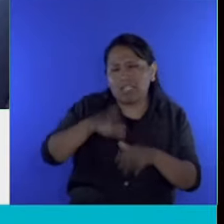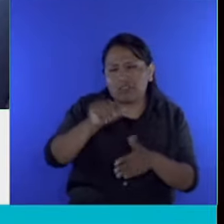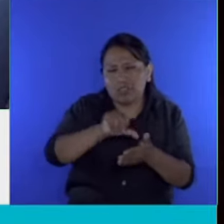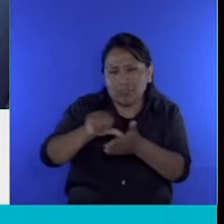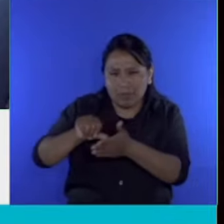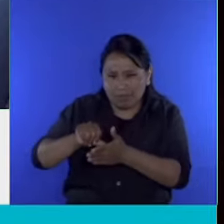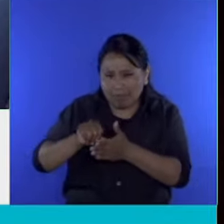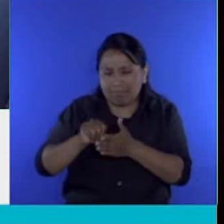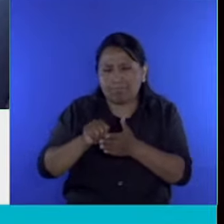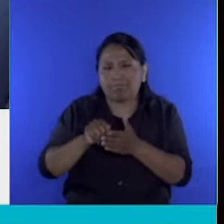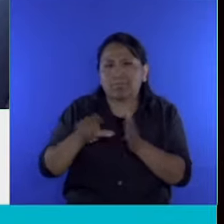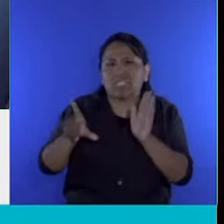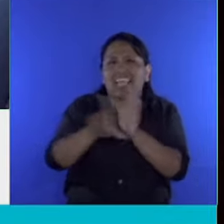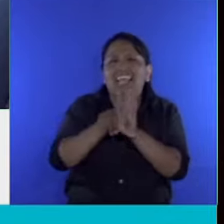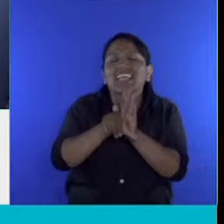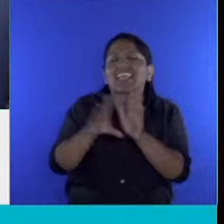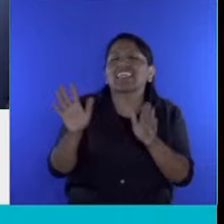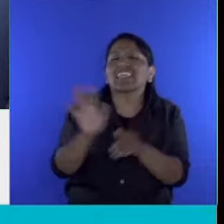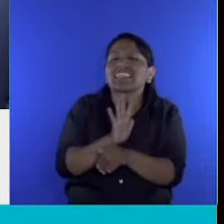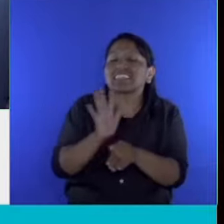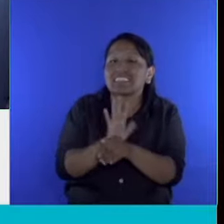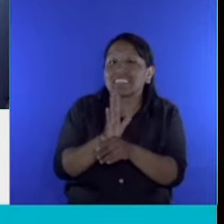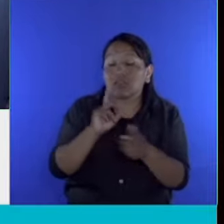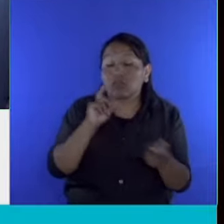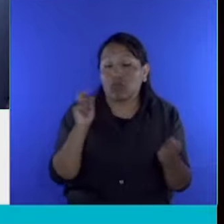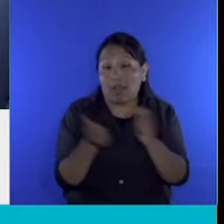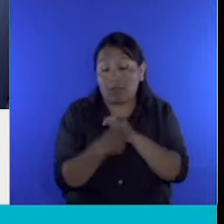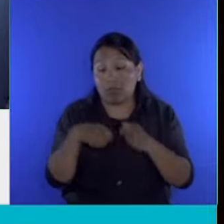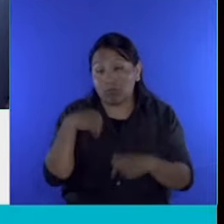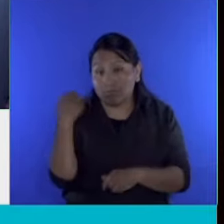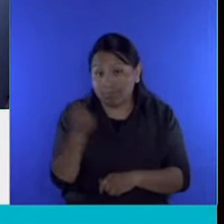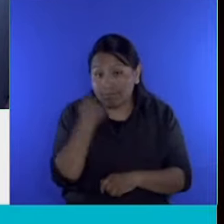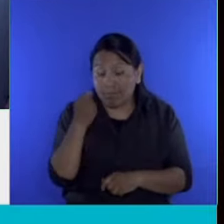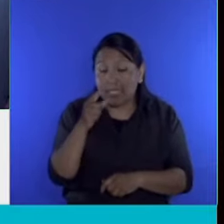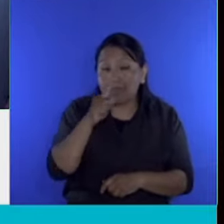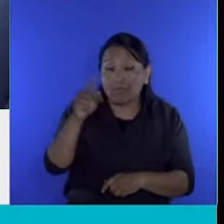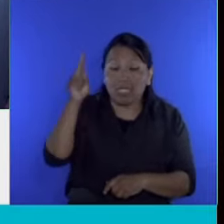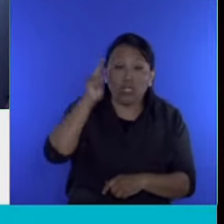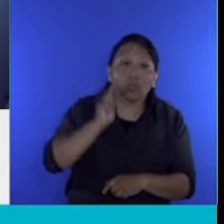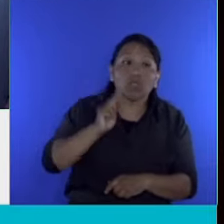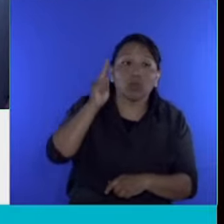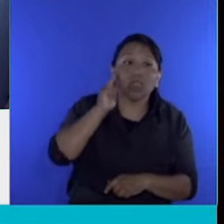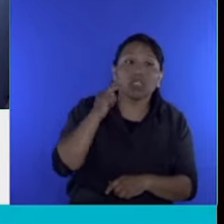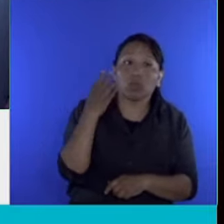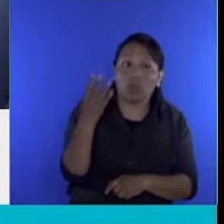con una ley de cine que tuvo una reforma importante en el año